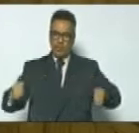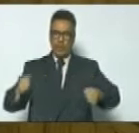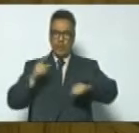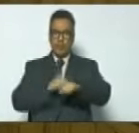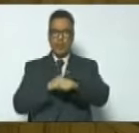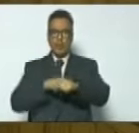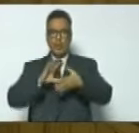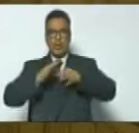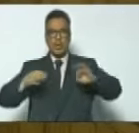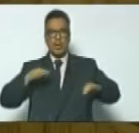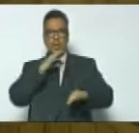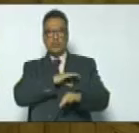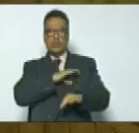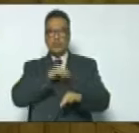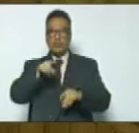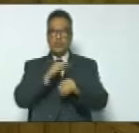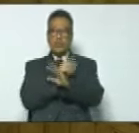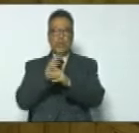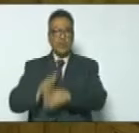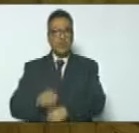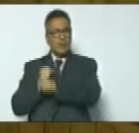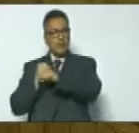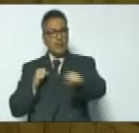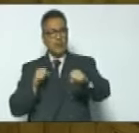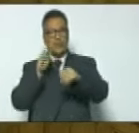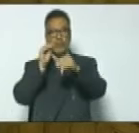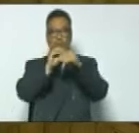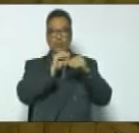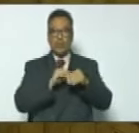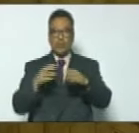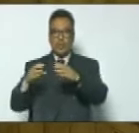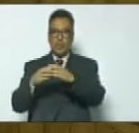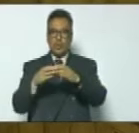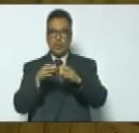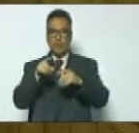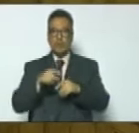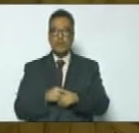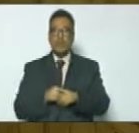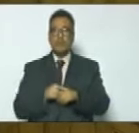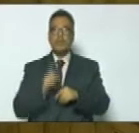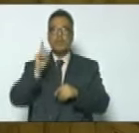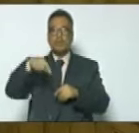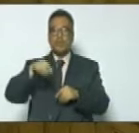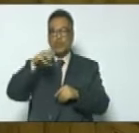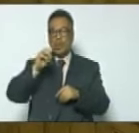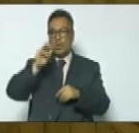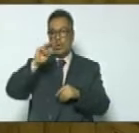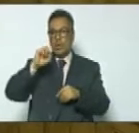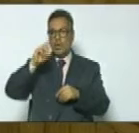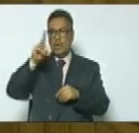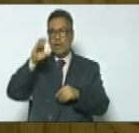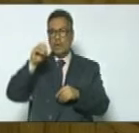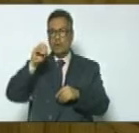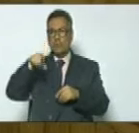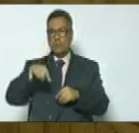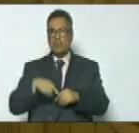vi en las redes, jugaba béisbol y fue convocado a una selección donde estaba también Osvaldo Guillén.